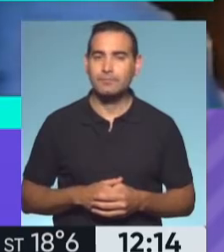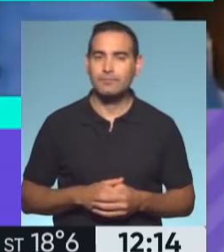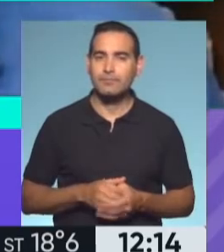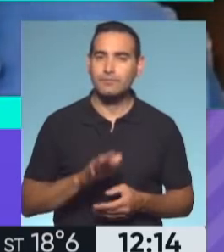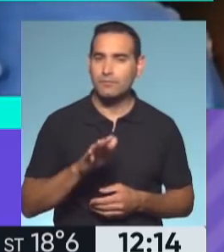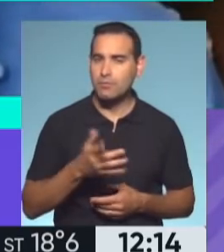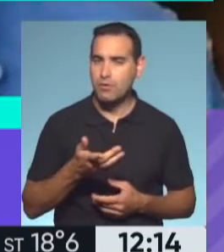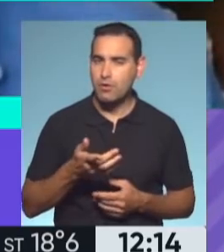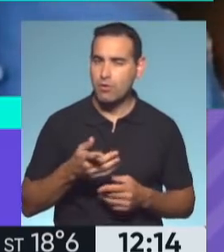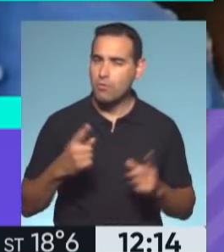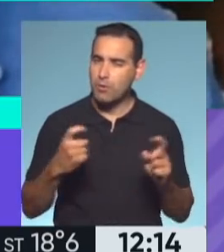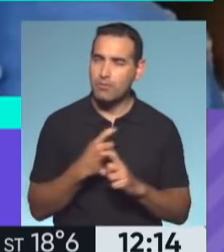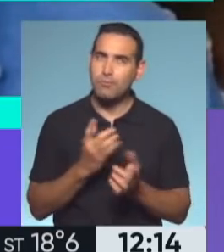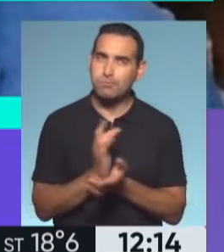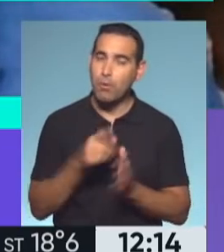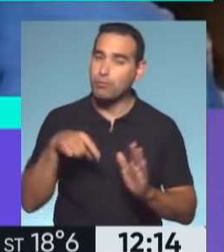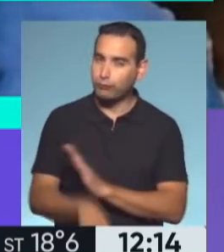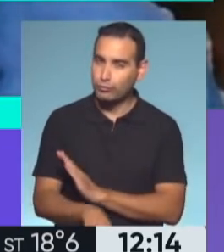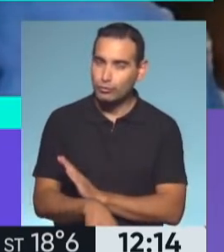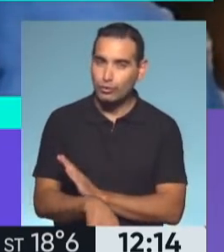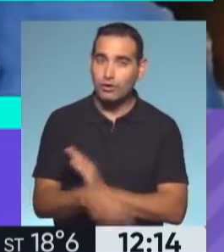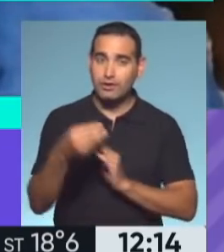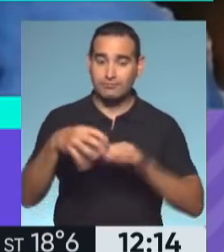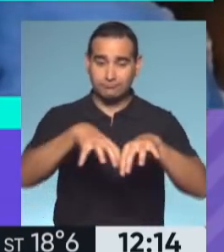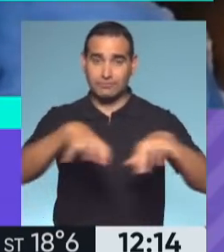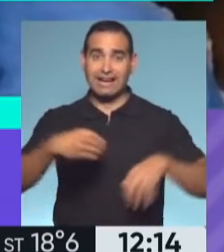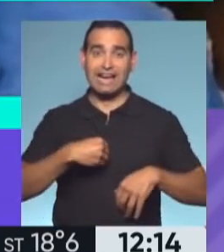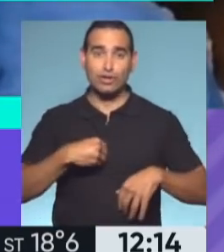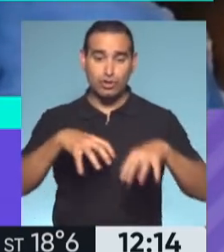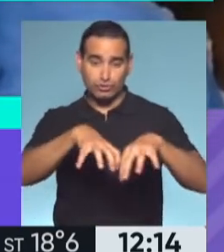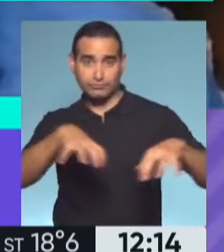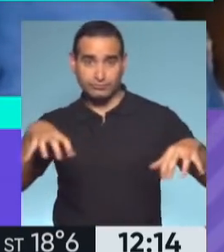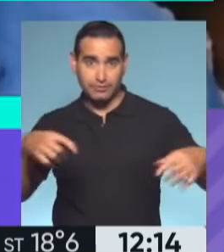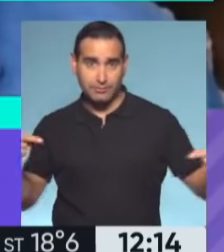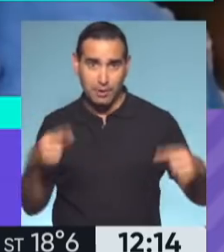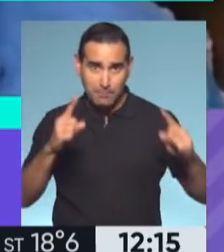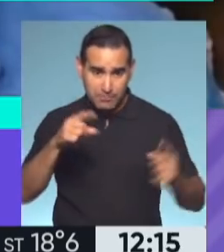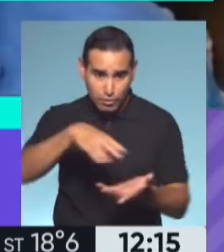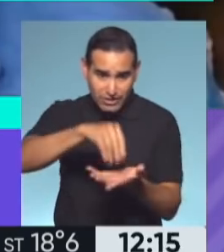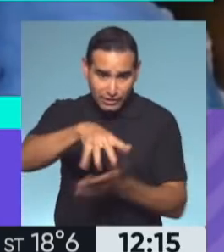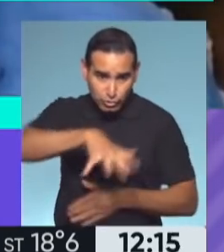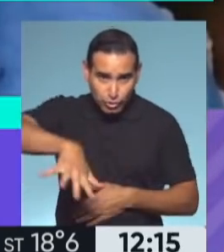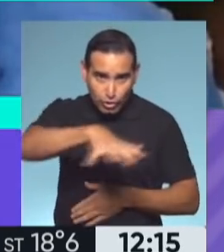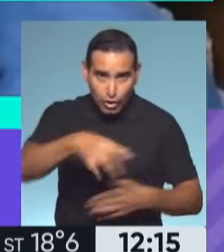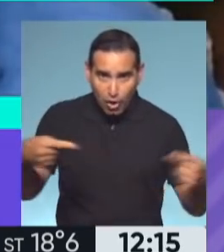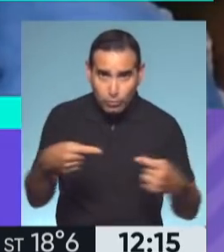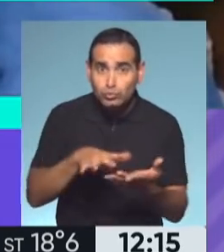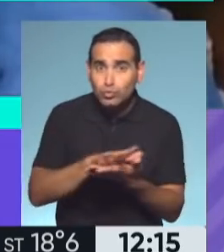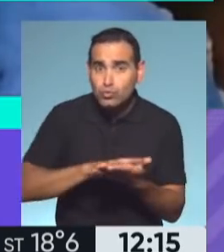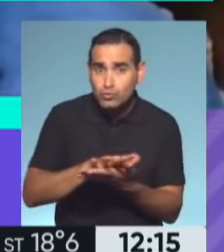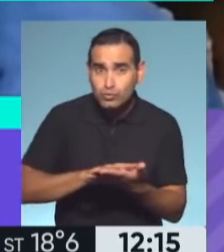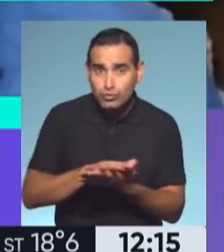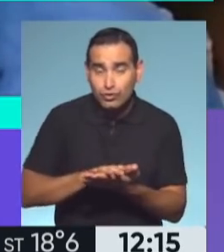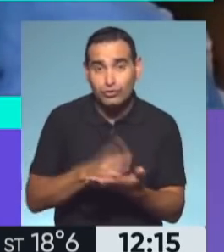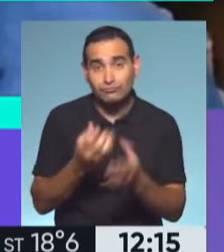que más profundo se podría decir precisamente es la grieta religiosa en un mismo territorio. La solución, siempre se ha dicho, es